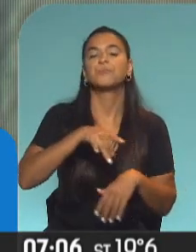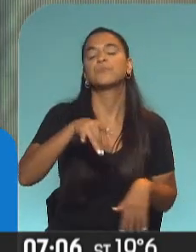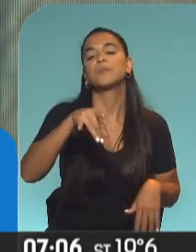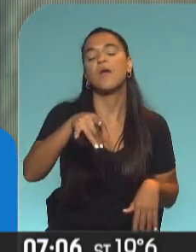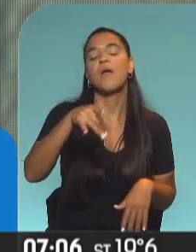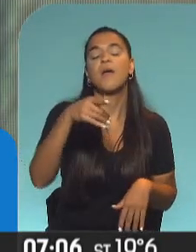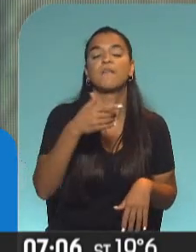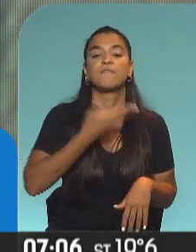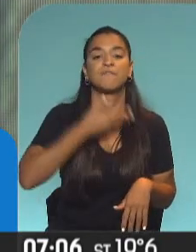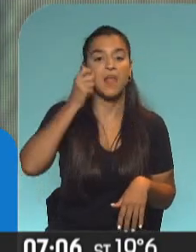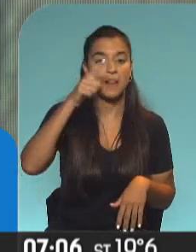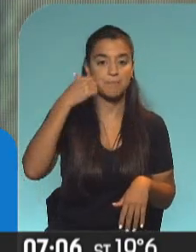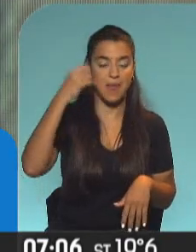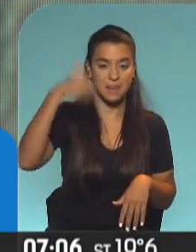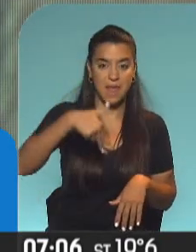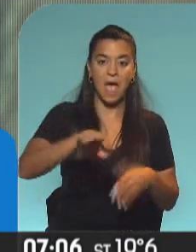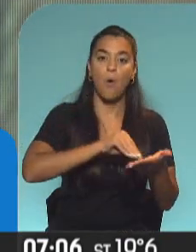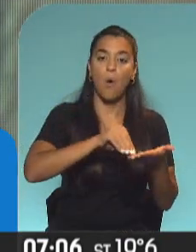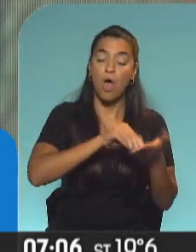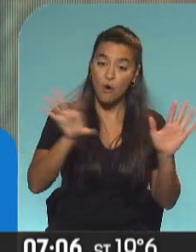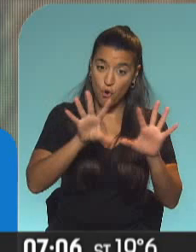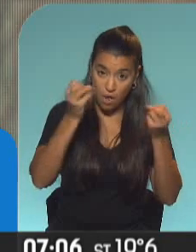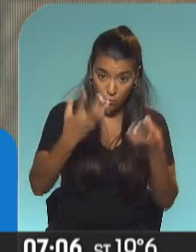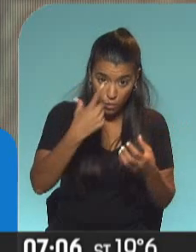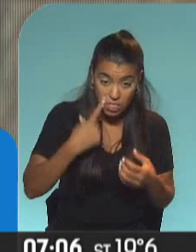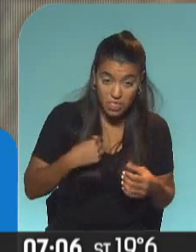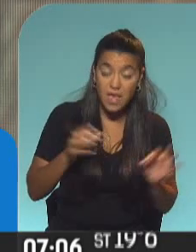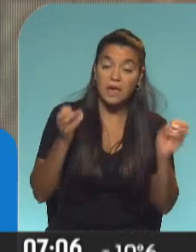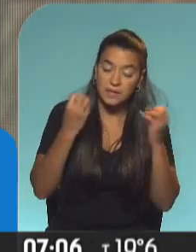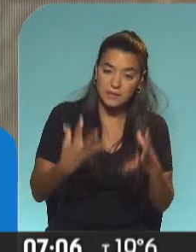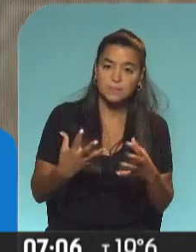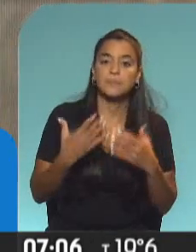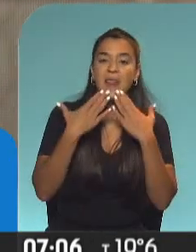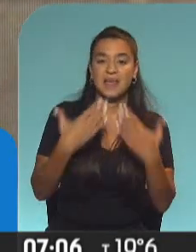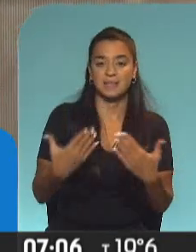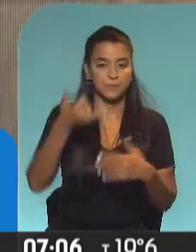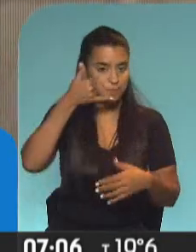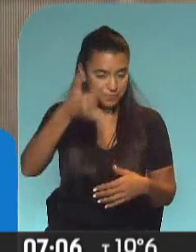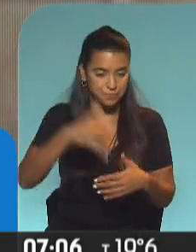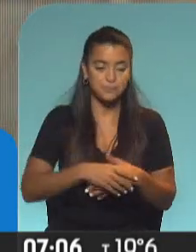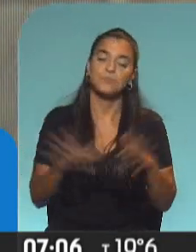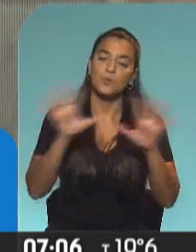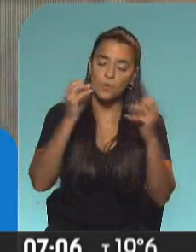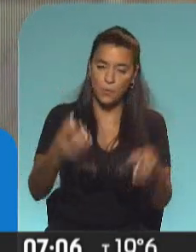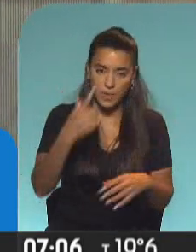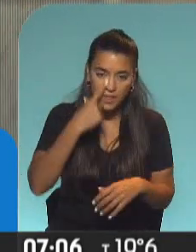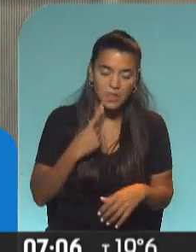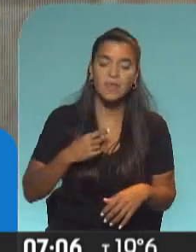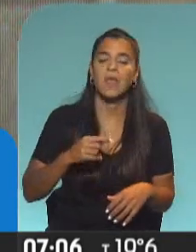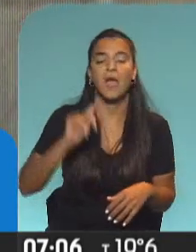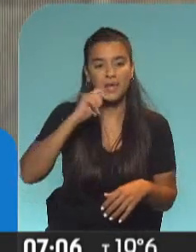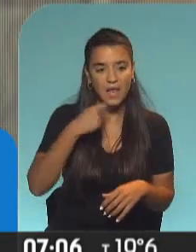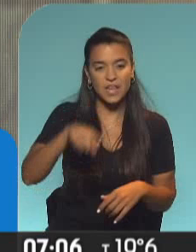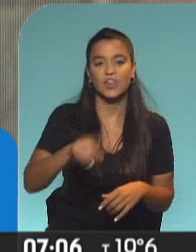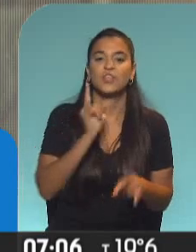él es abogado querellante en la causa. ¿Qué tal, doctor Feldman? Buen día, gracias por atender a la televisión pública. Buenos días, ¿cómo les va? Un gusto para mí